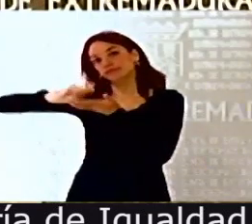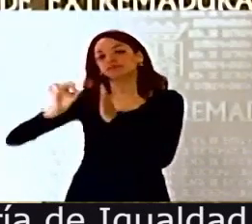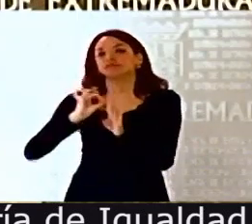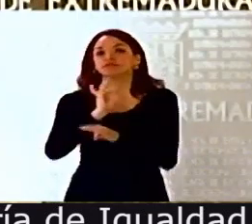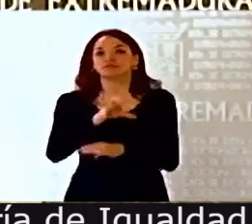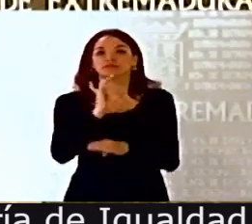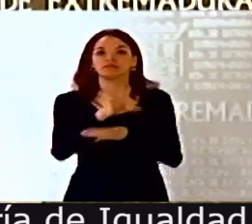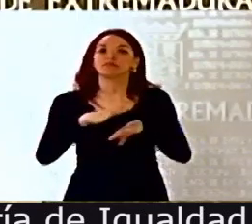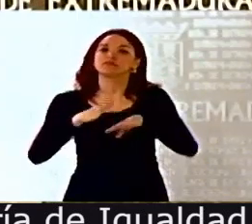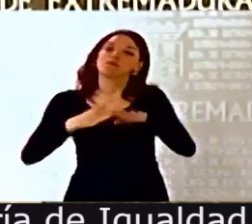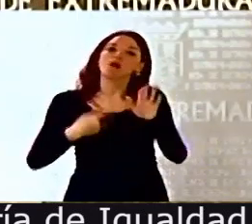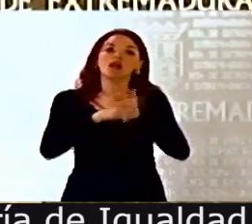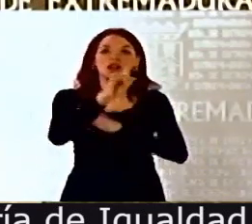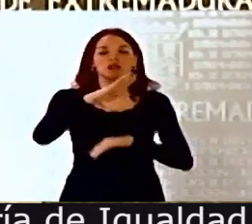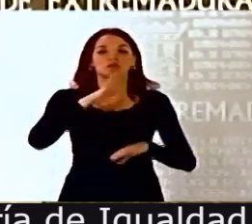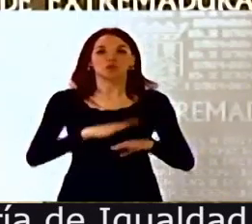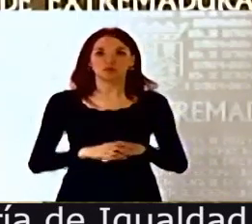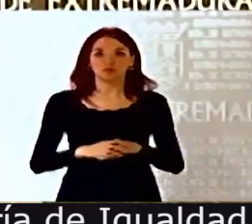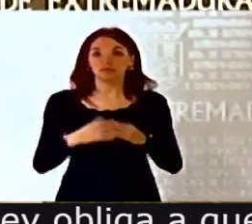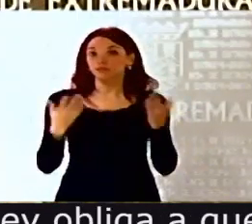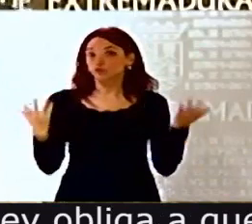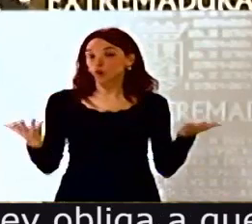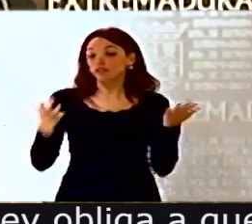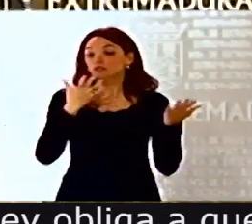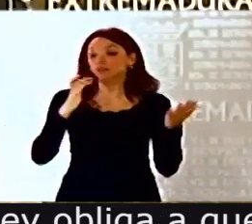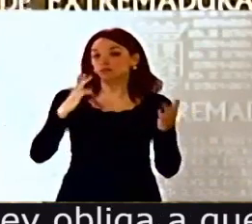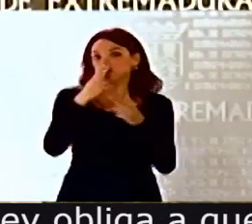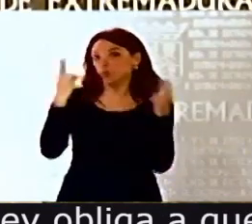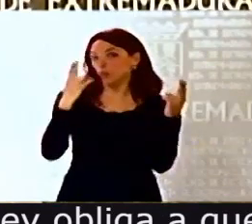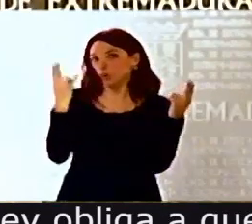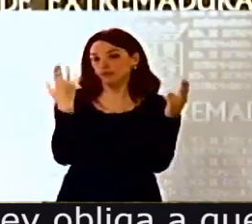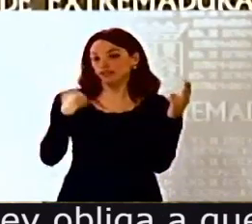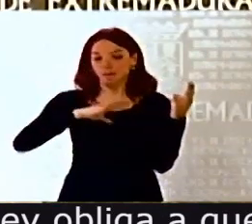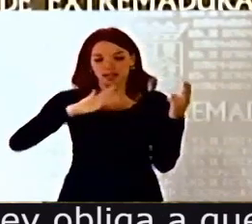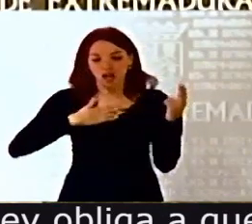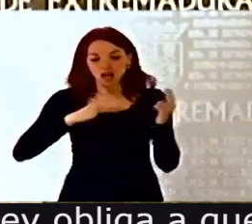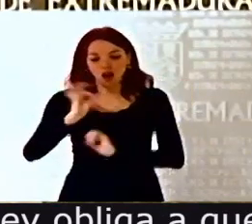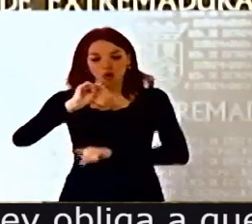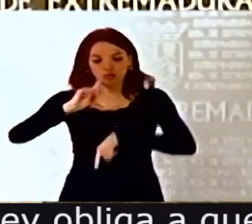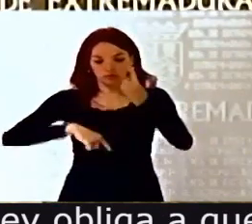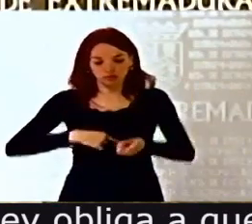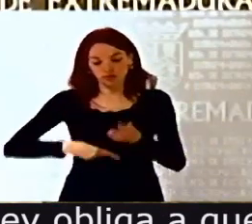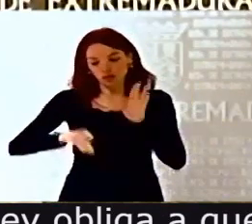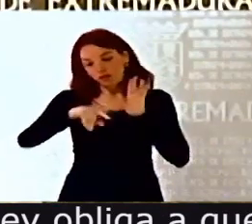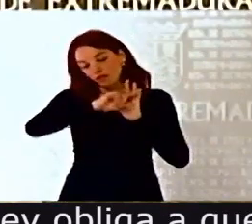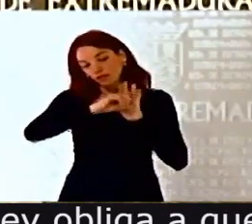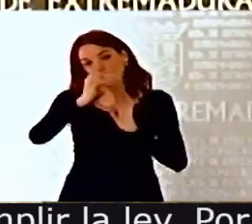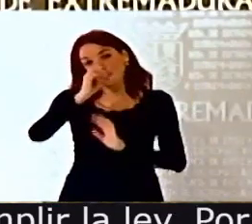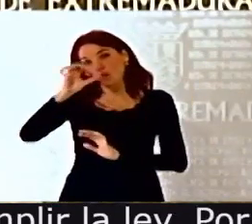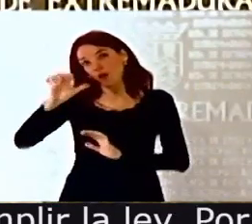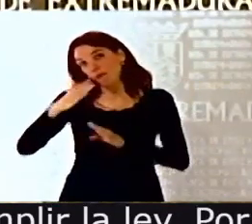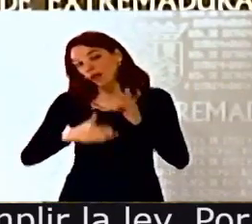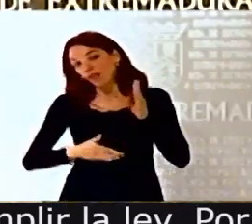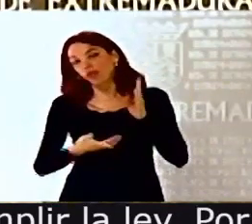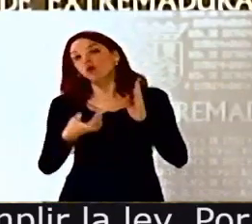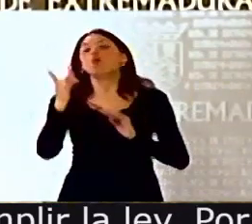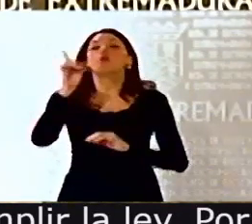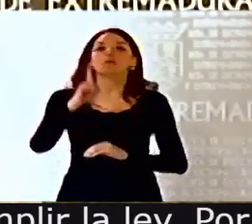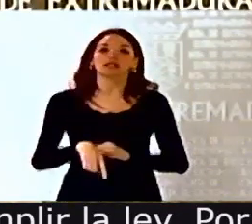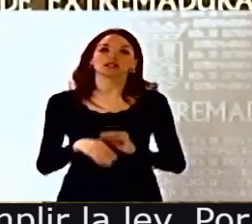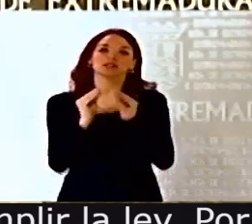y cumplir la ley. Por tanto, si esto se publica mañana o pasado en el DOE, tengo un plazo de un mes para